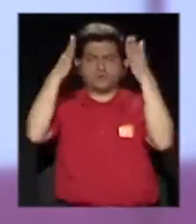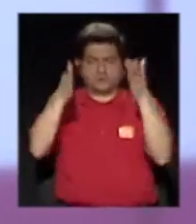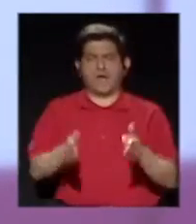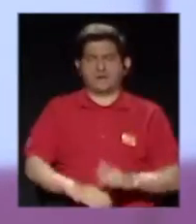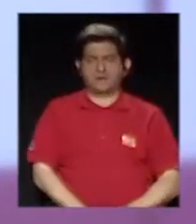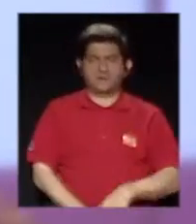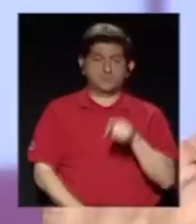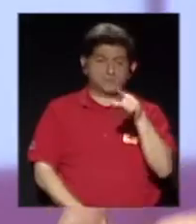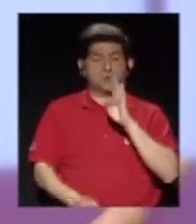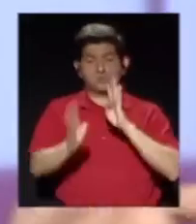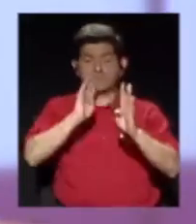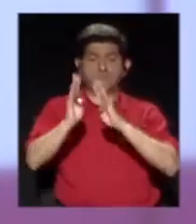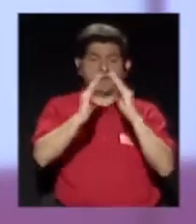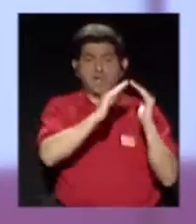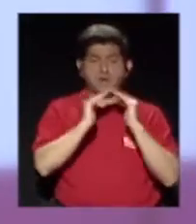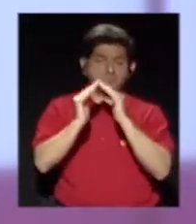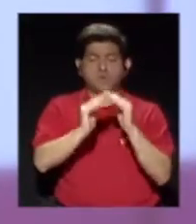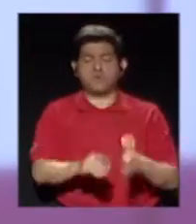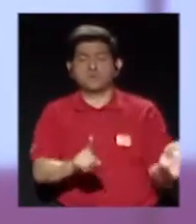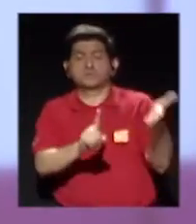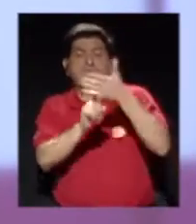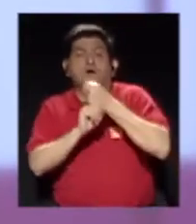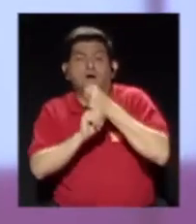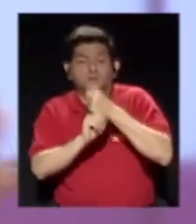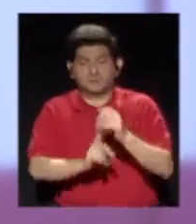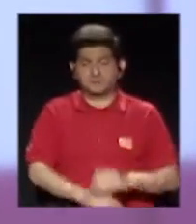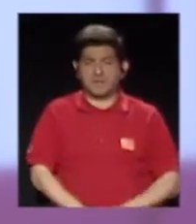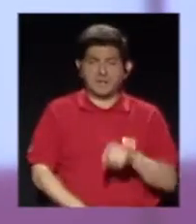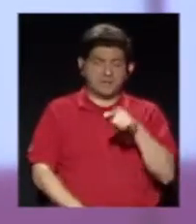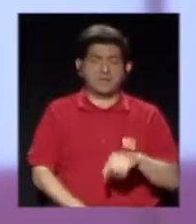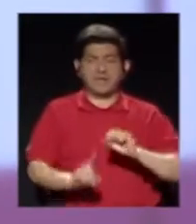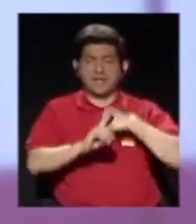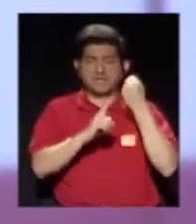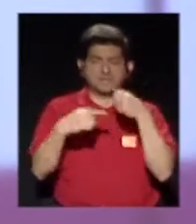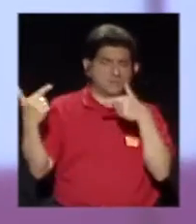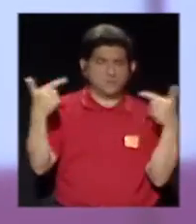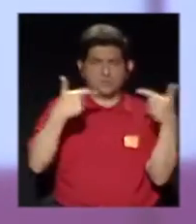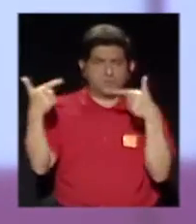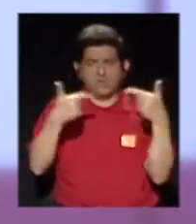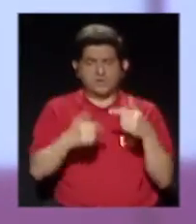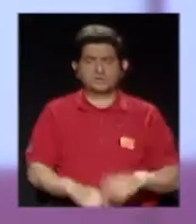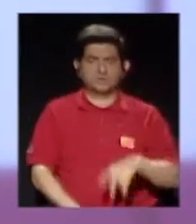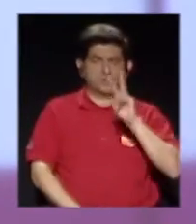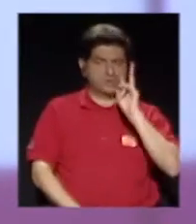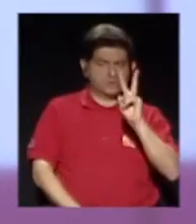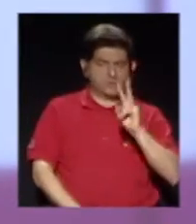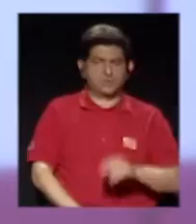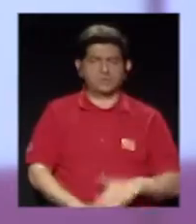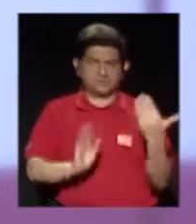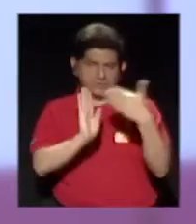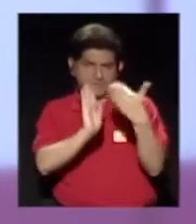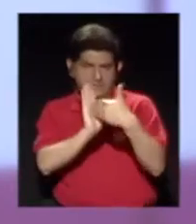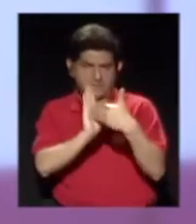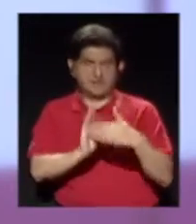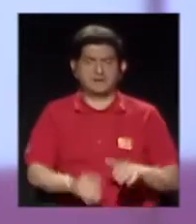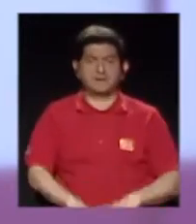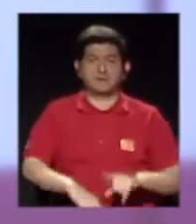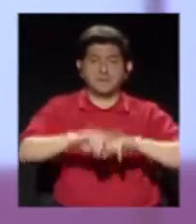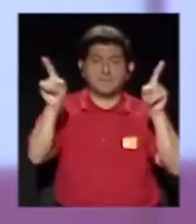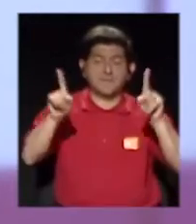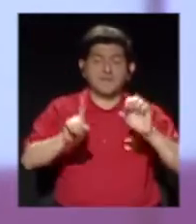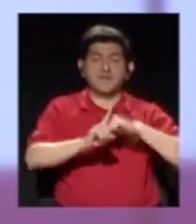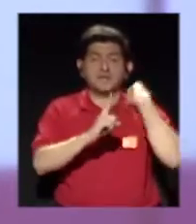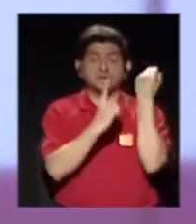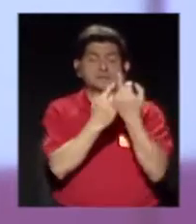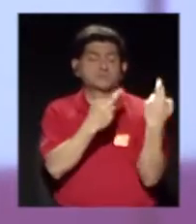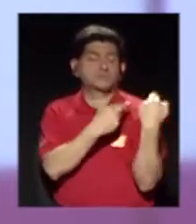o hablaba de una población civil atrapada en un fuego cruzado pero en la actualidad lo que tenemos como